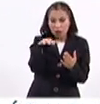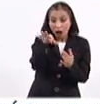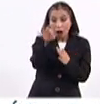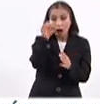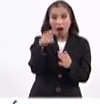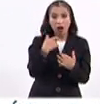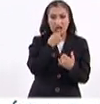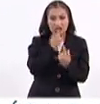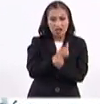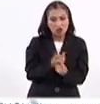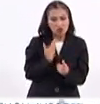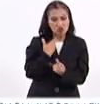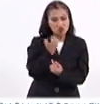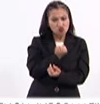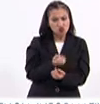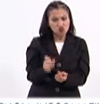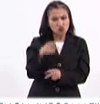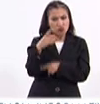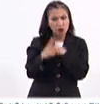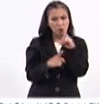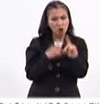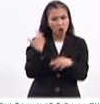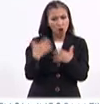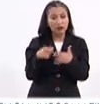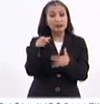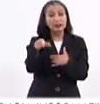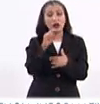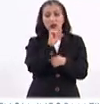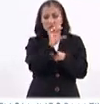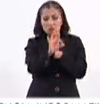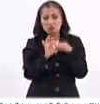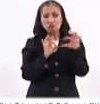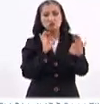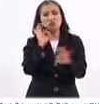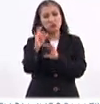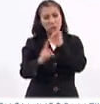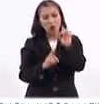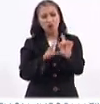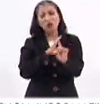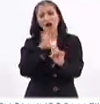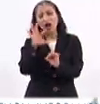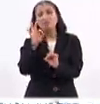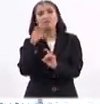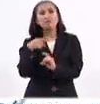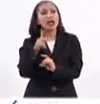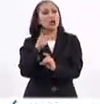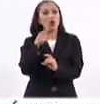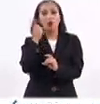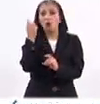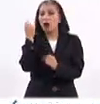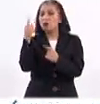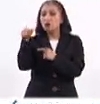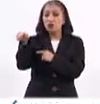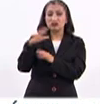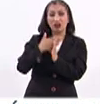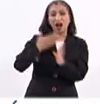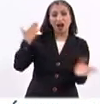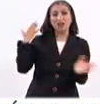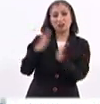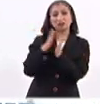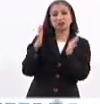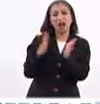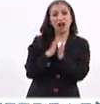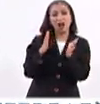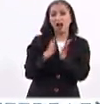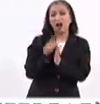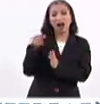talentos deportivos. O sea, se van seleccionando talentos deportivos, pero de aquellos atletas que ya